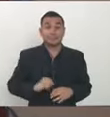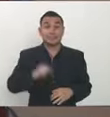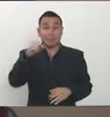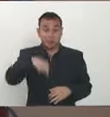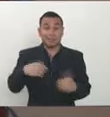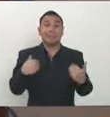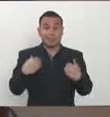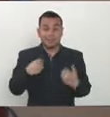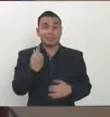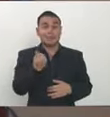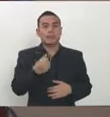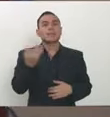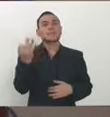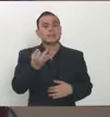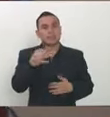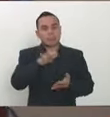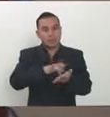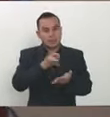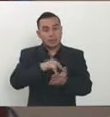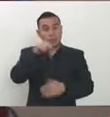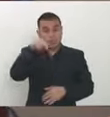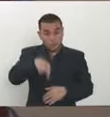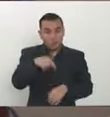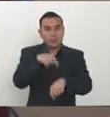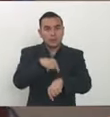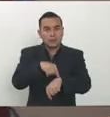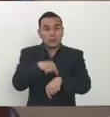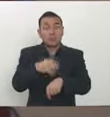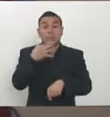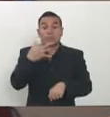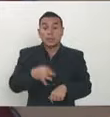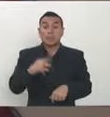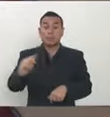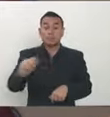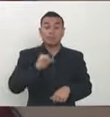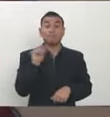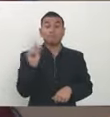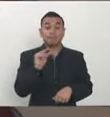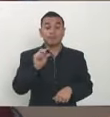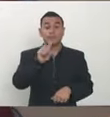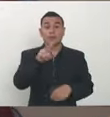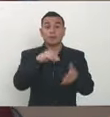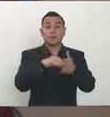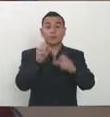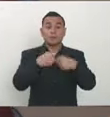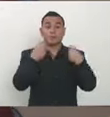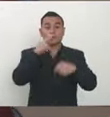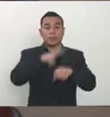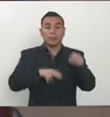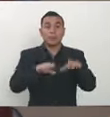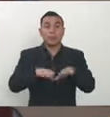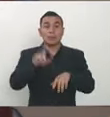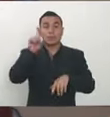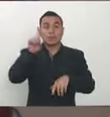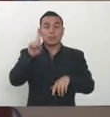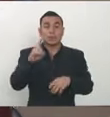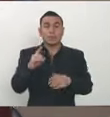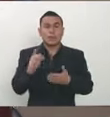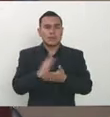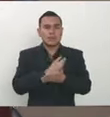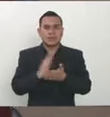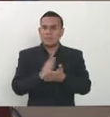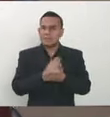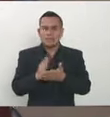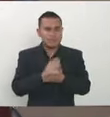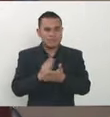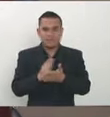hay. Y hay que aprovechar este momento, que sí lo hay, y no esperar otra vez. Gracias a Dios, no hicimos caso de todos los llamados